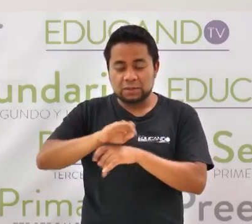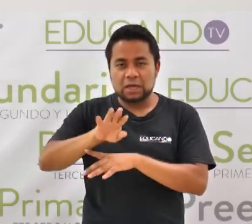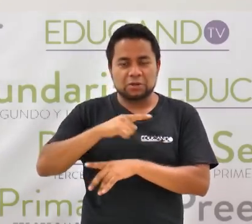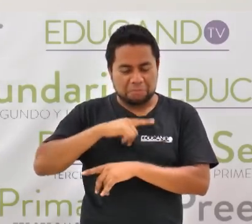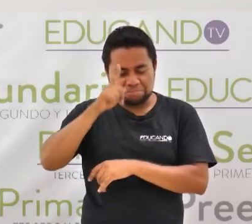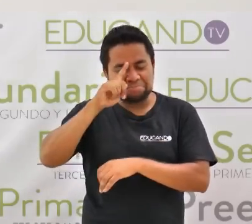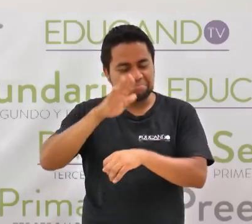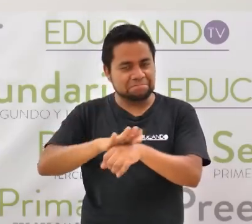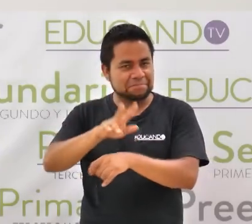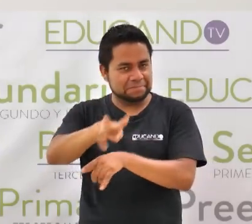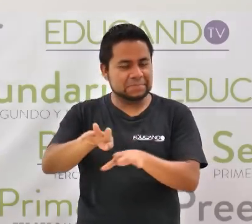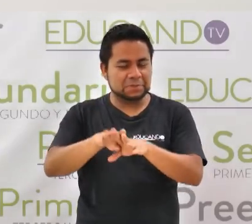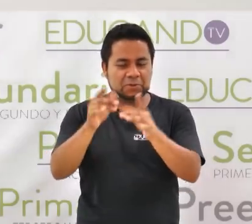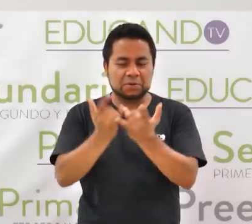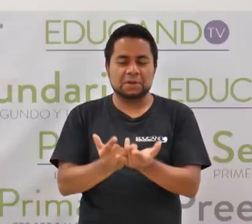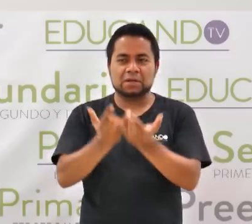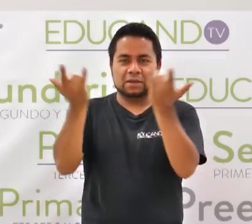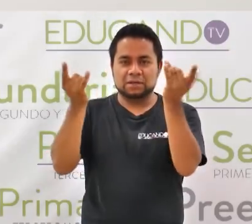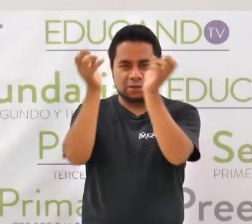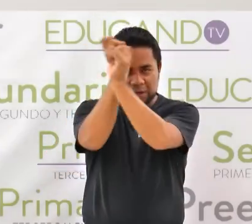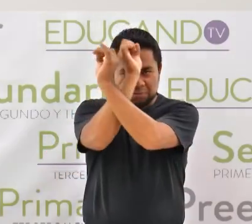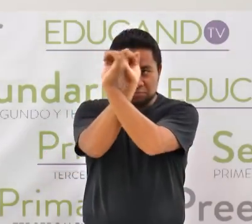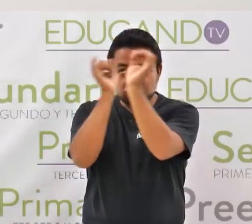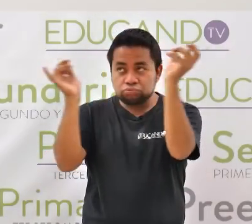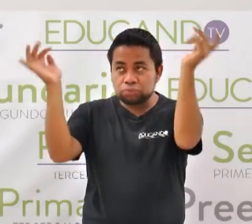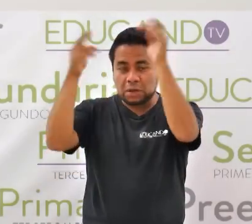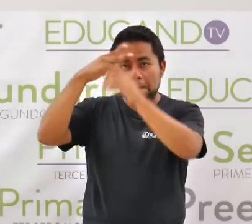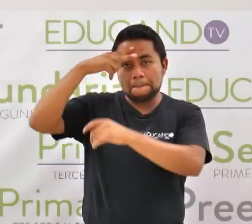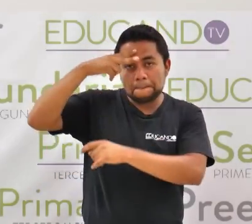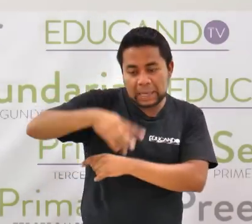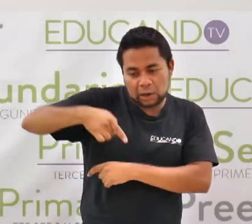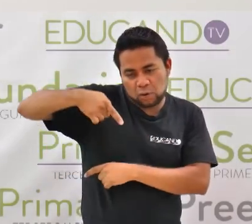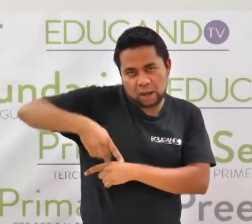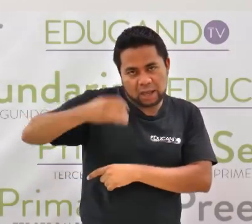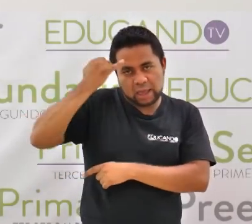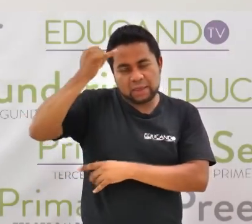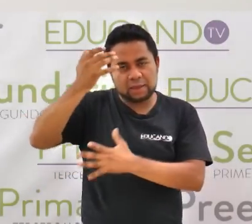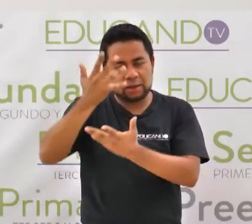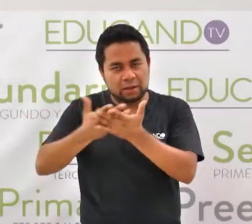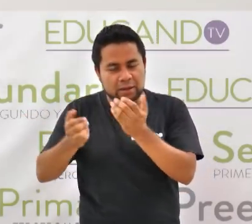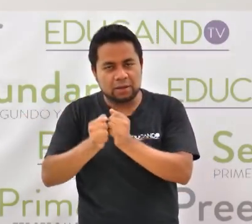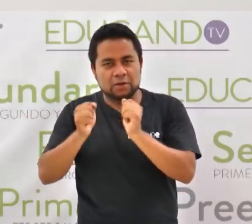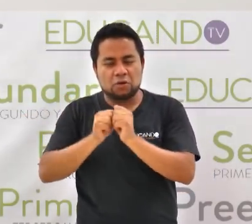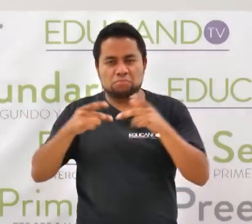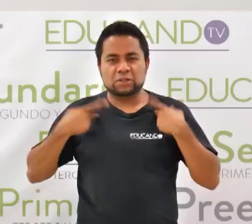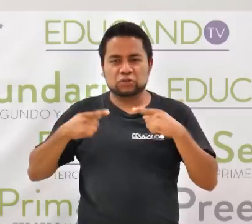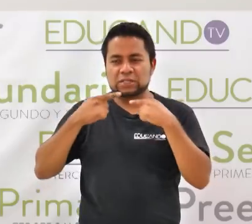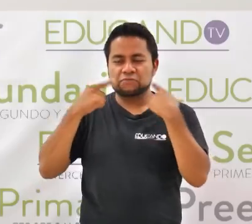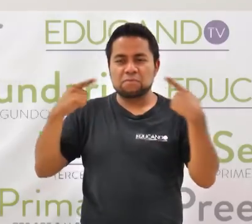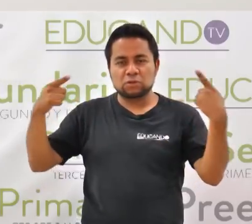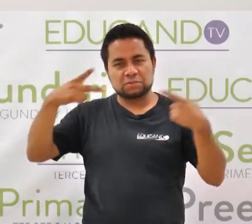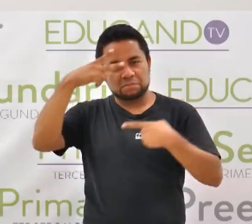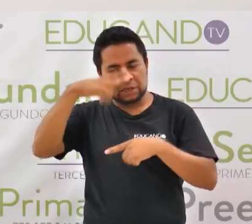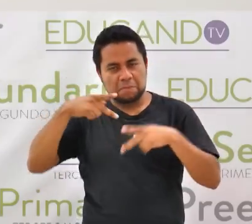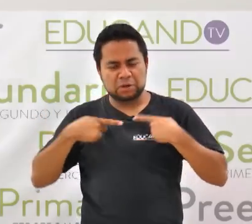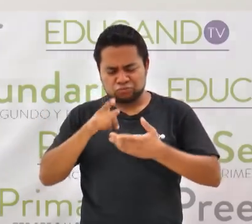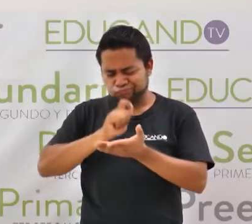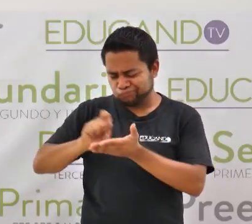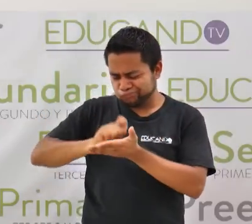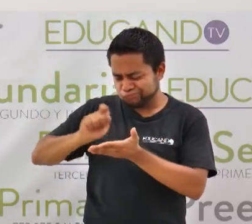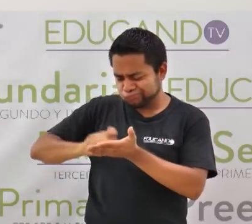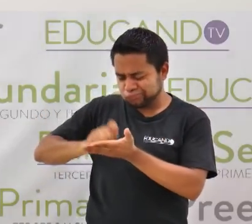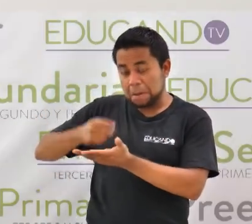la recomiendo, es una historieta mexicana, producida en México, con talento mexicano,